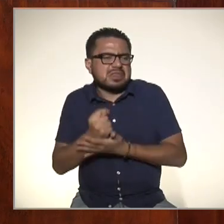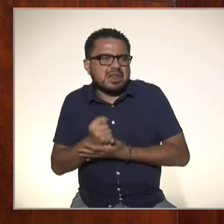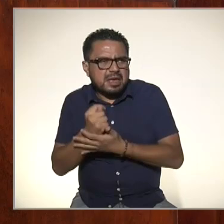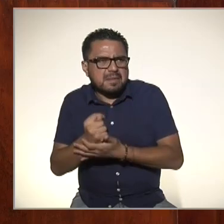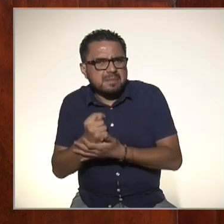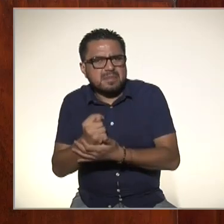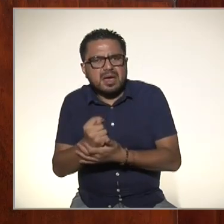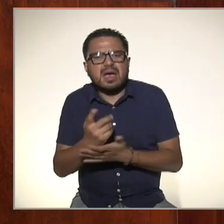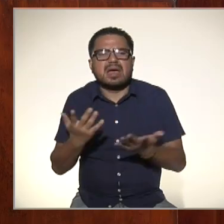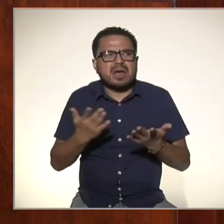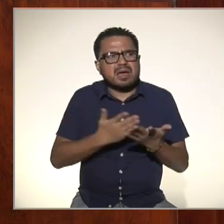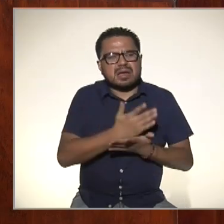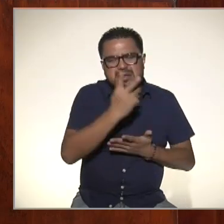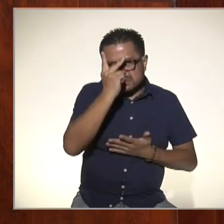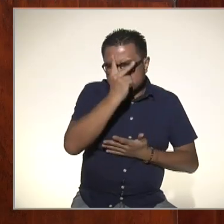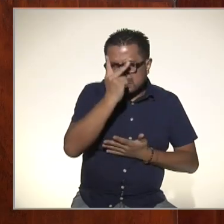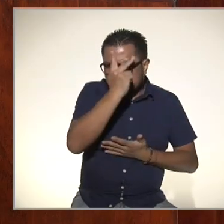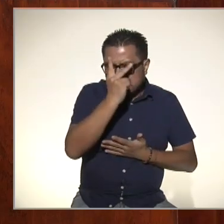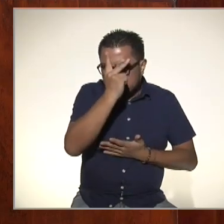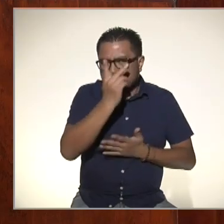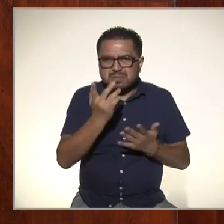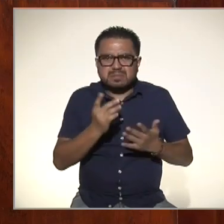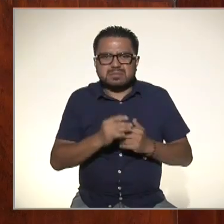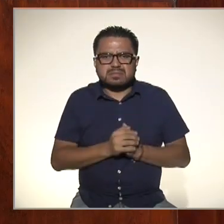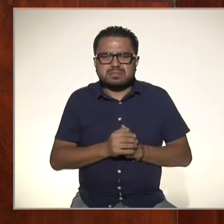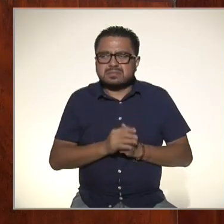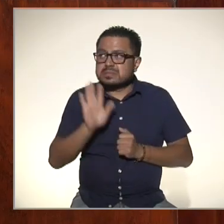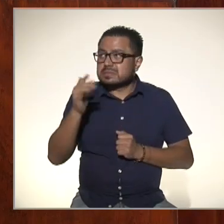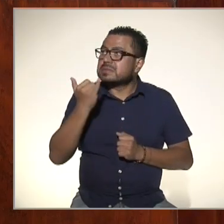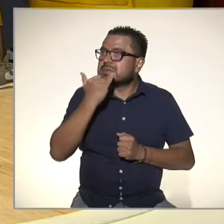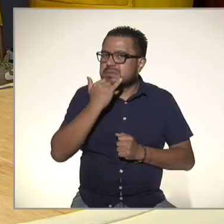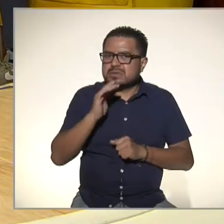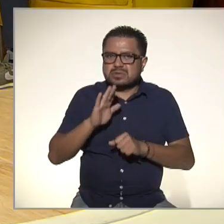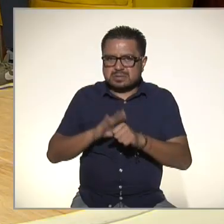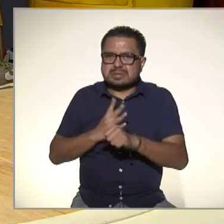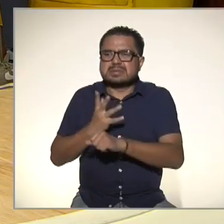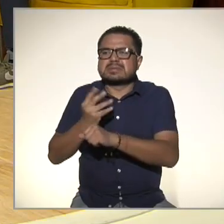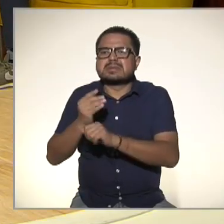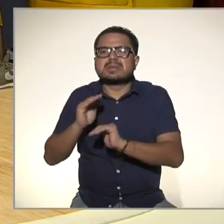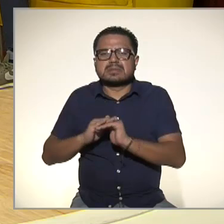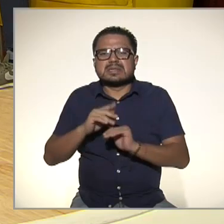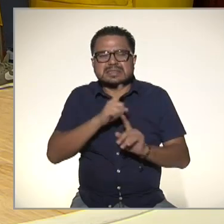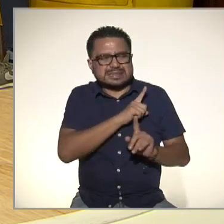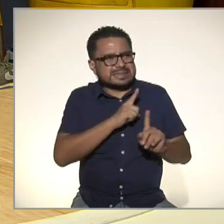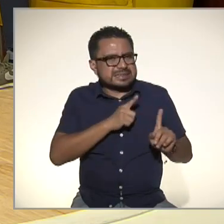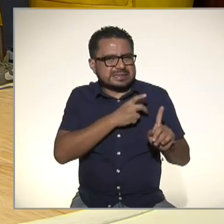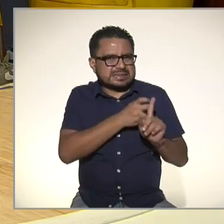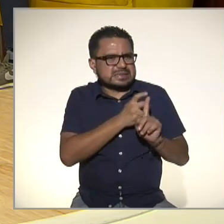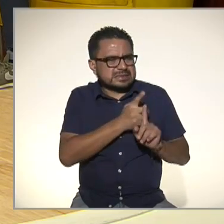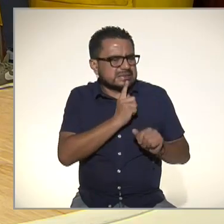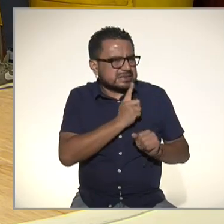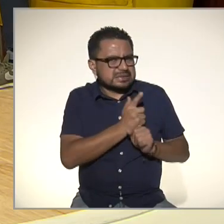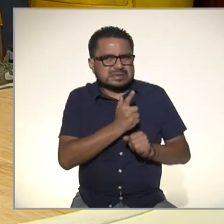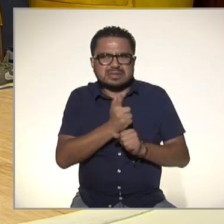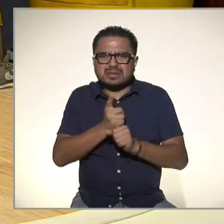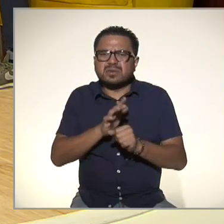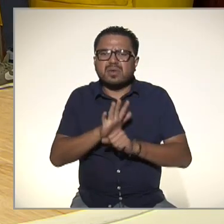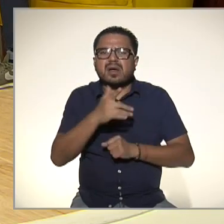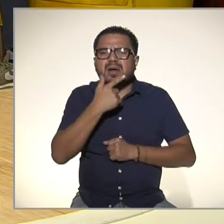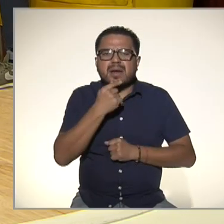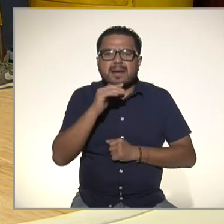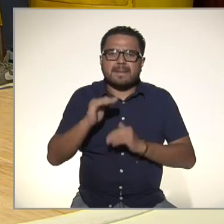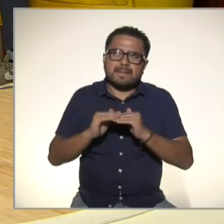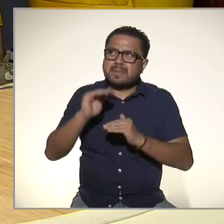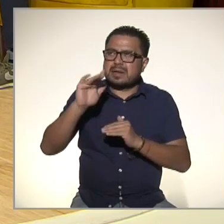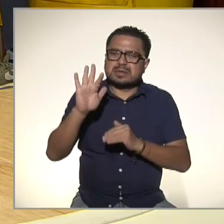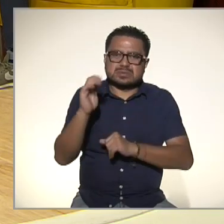con ir a psicoterapia. Mental, sí. Exactamente. Y perdón, digo, otra vez agrego, yo creo que aquí hay que ver también, es un hombre de más de